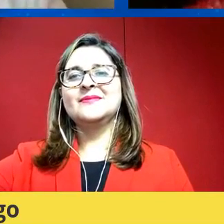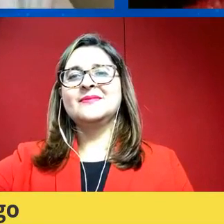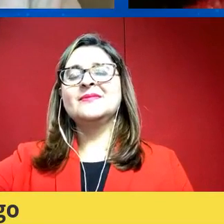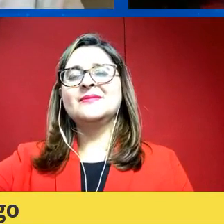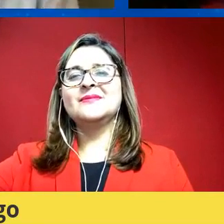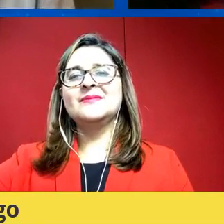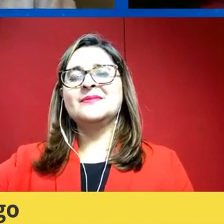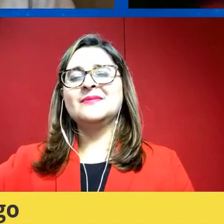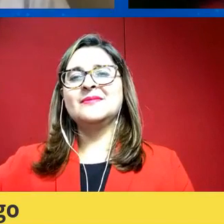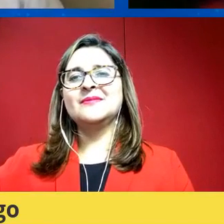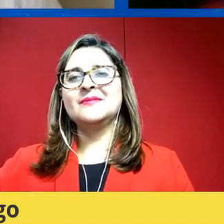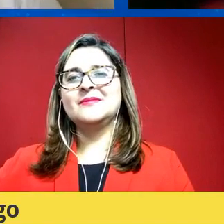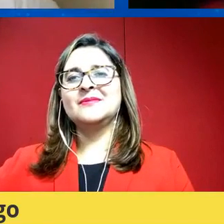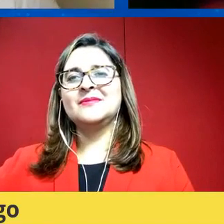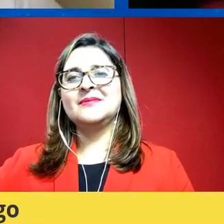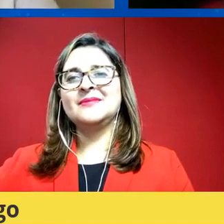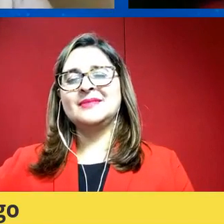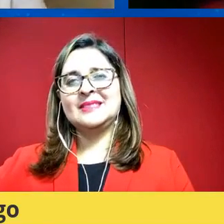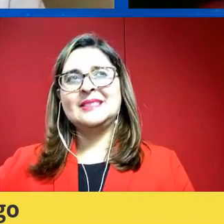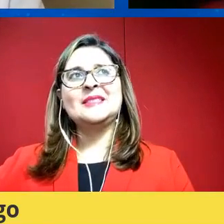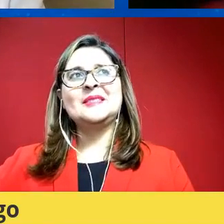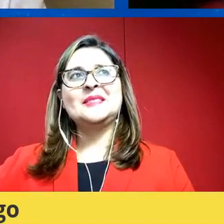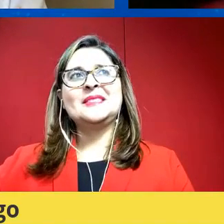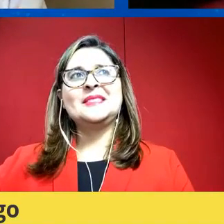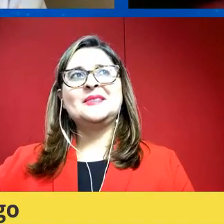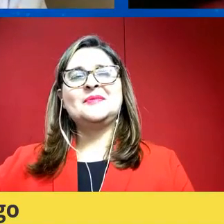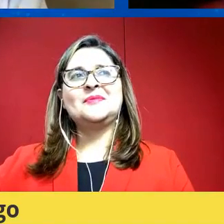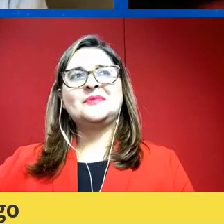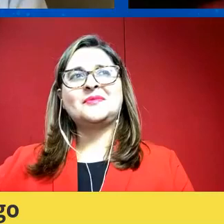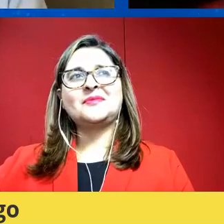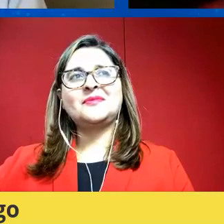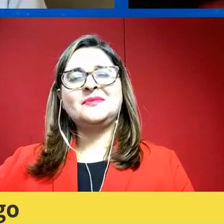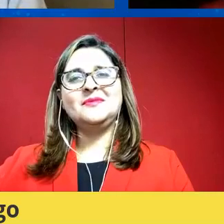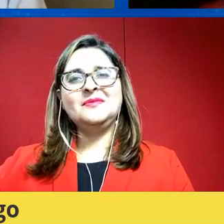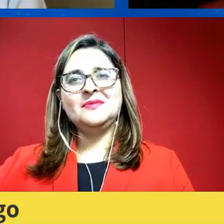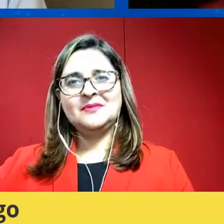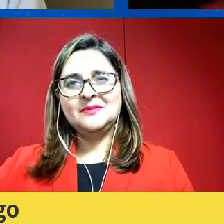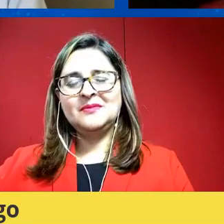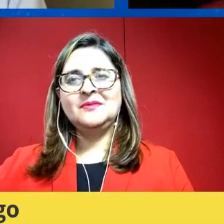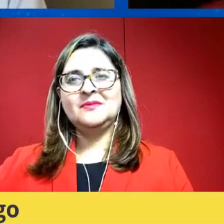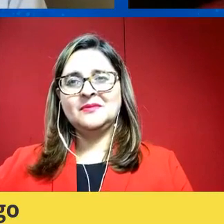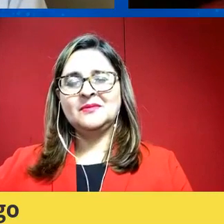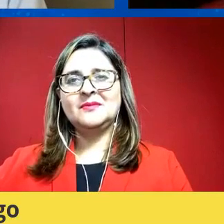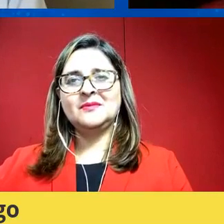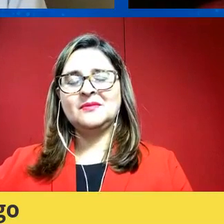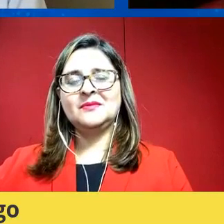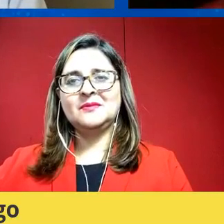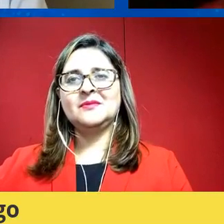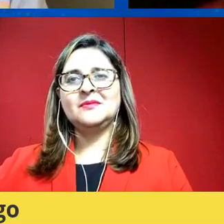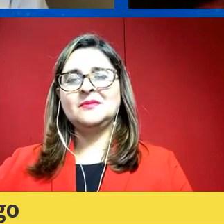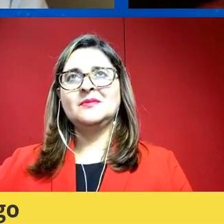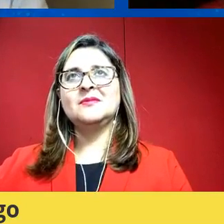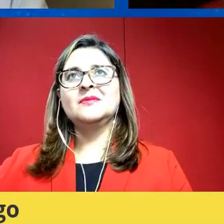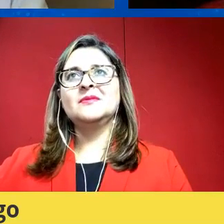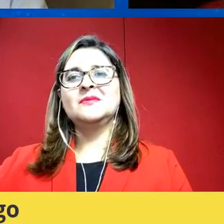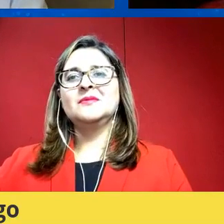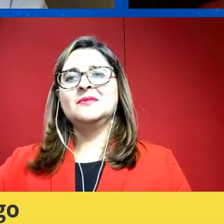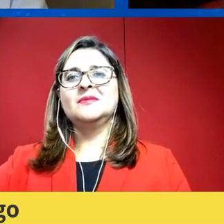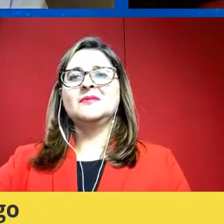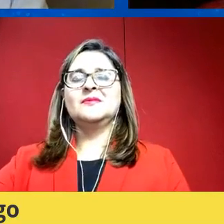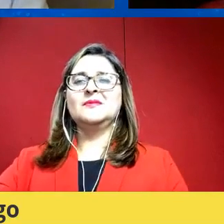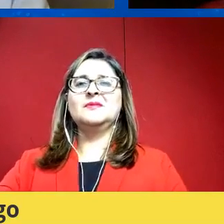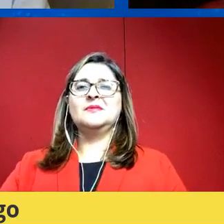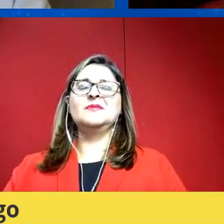madera. Bueno, yo creo que en realidad lo que falta en Chile es voluntad política para hacer de la ciencia